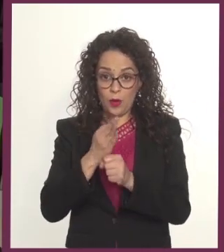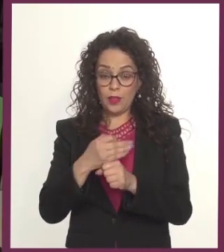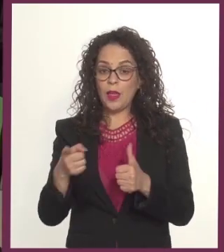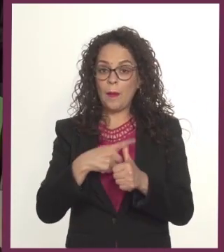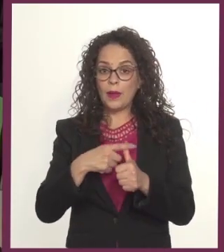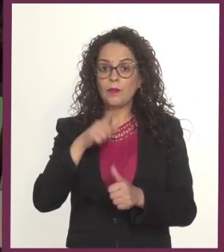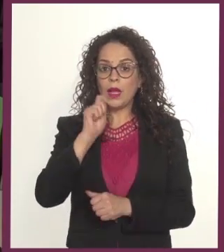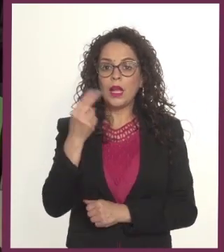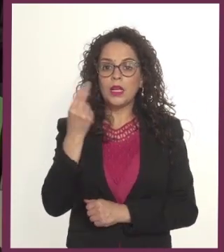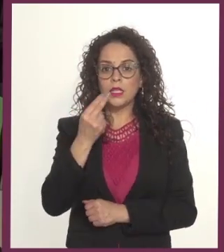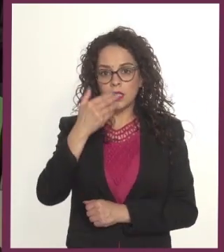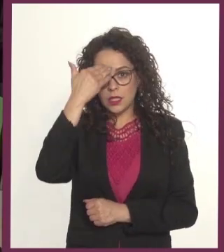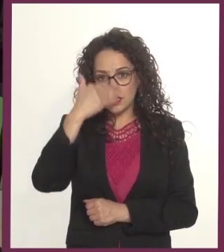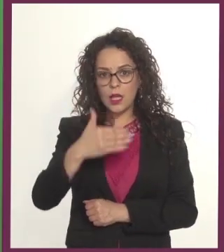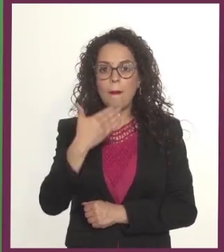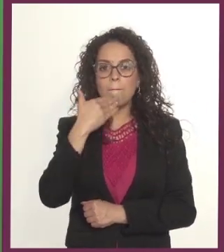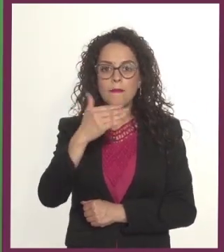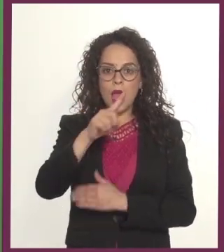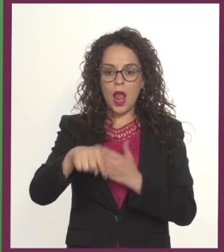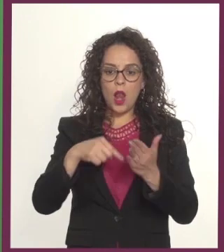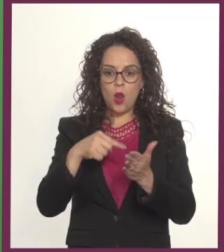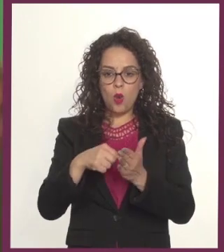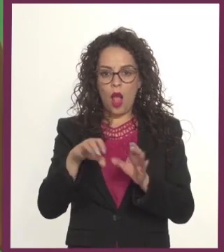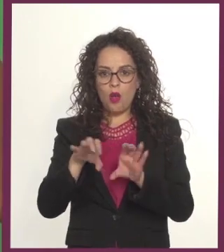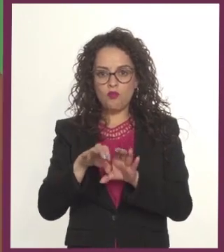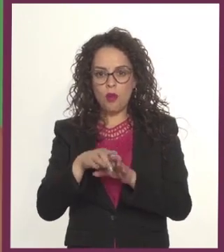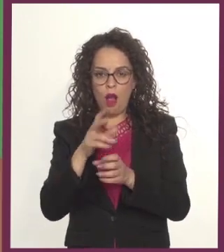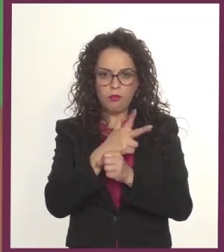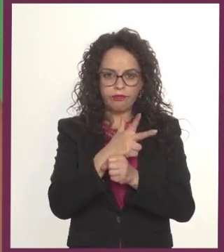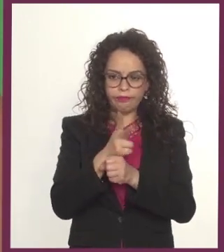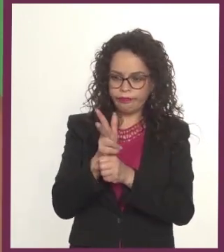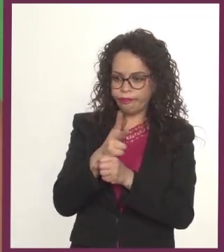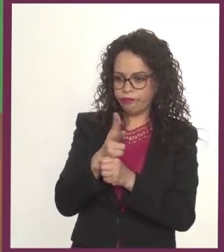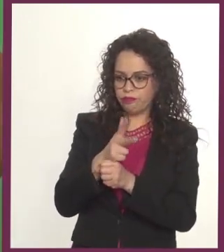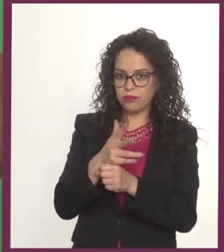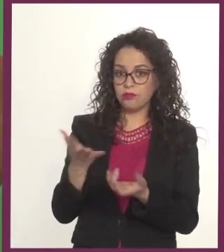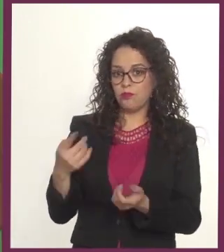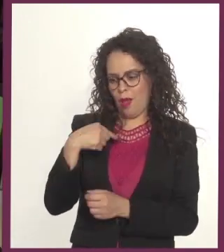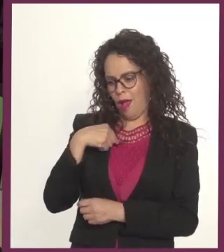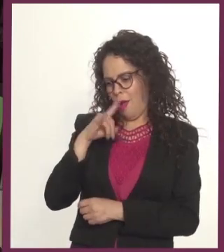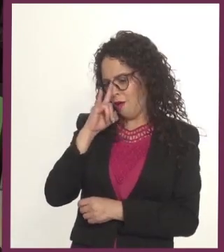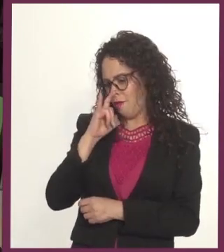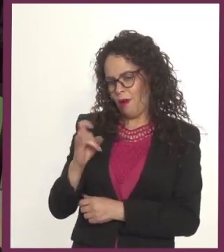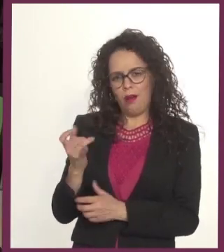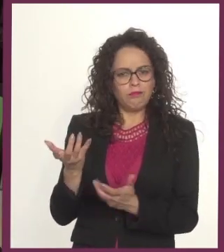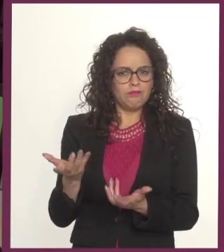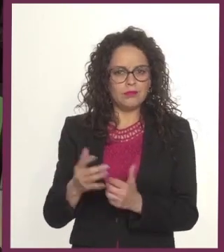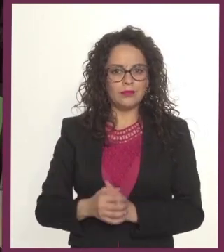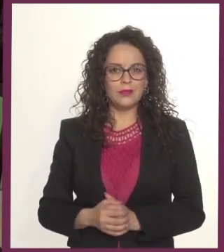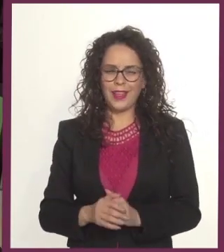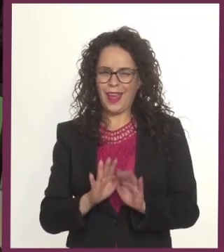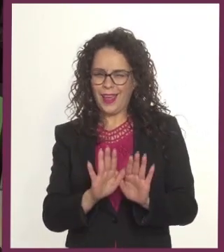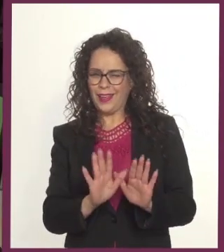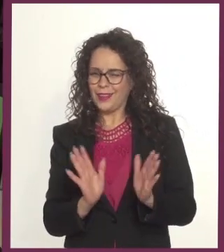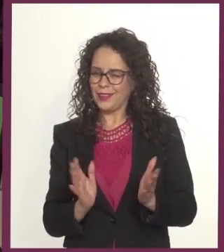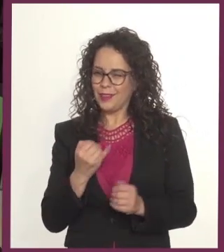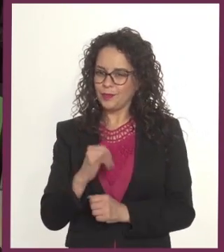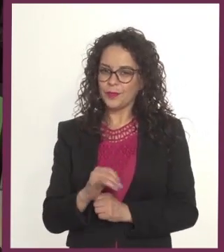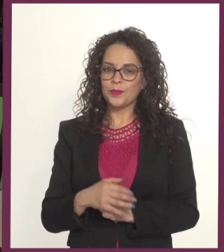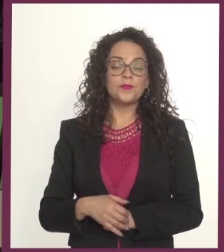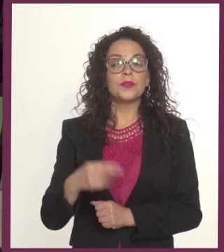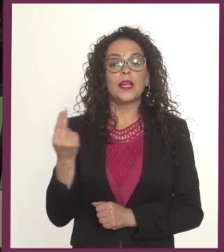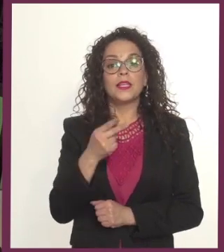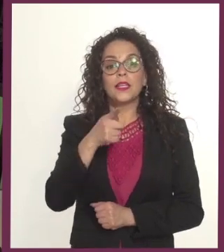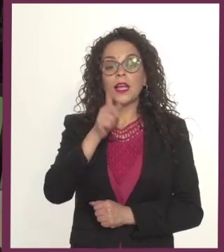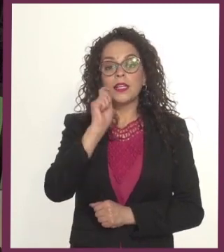encontrar un buen encuadre para ti. No, pues el que es guapo, es guapo. Ay, cálmate, guapo. Lo que tienes que